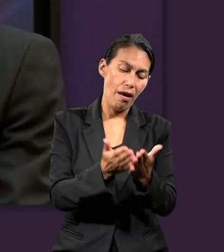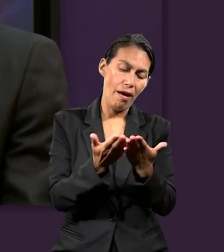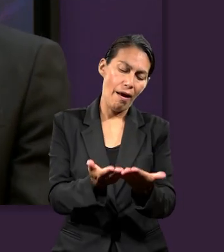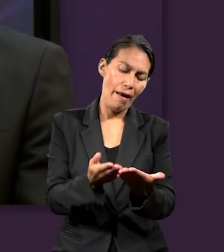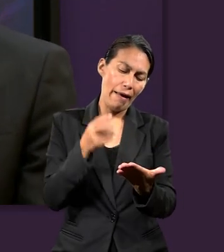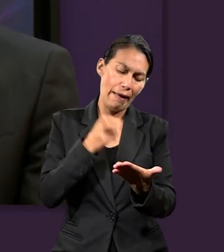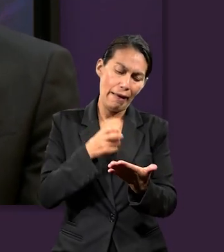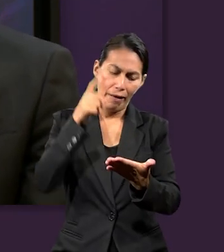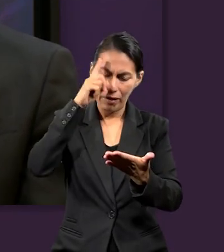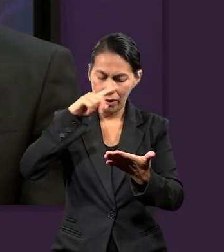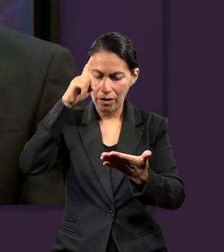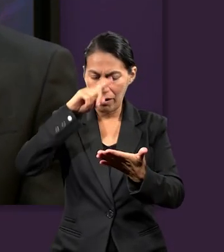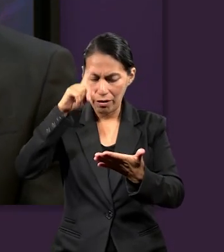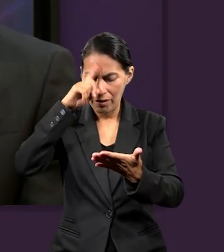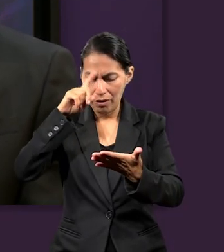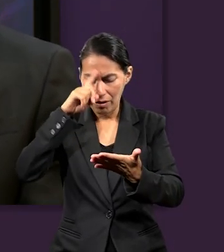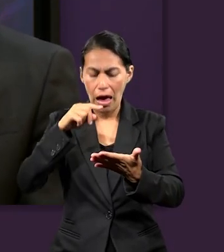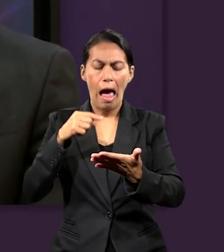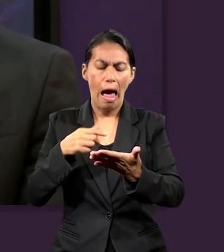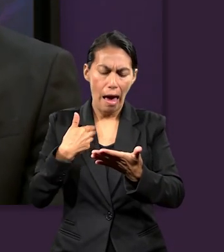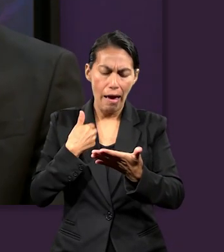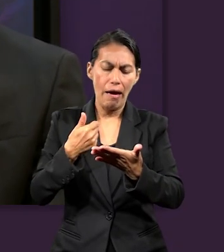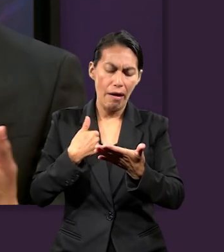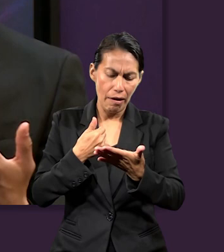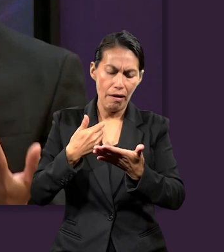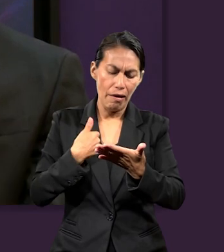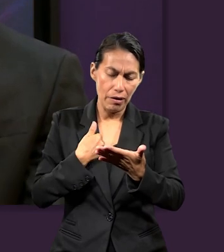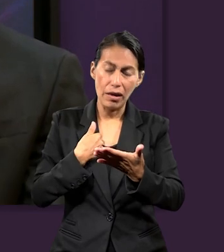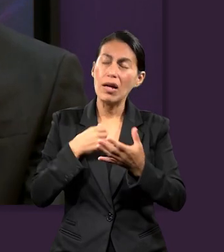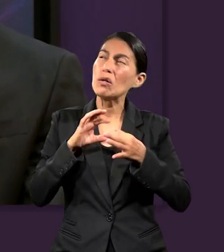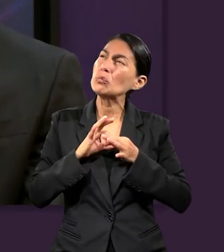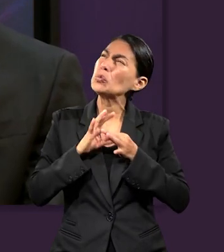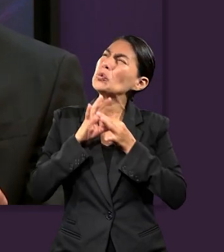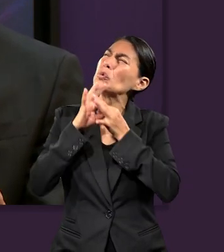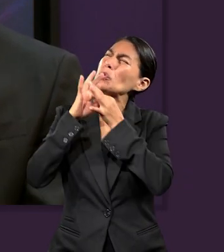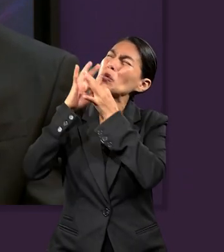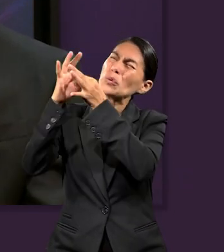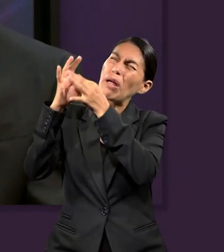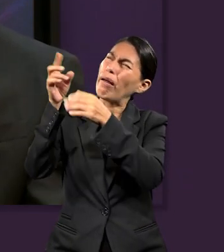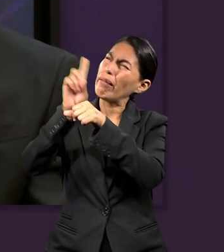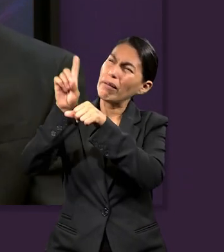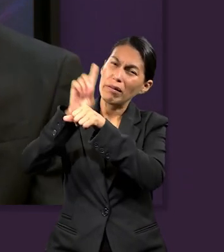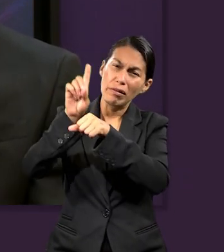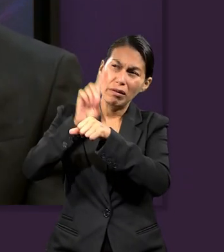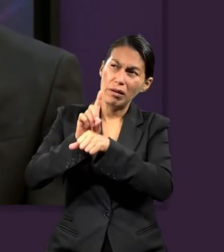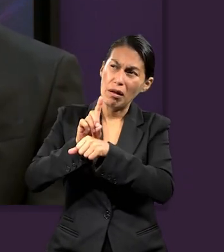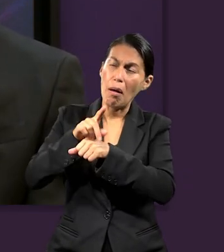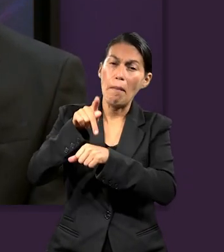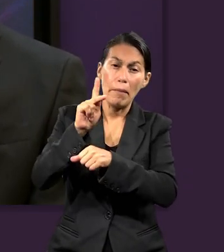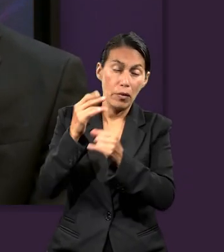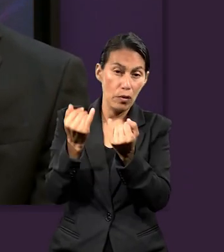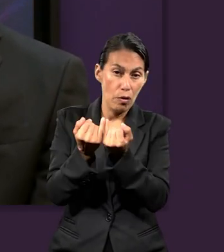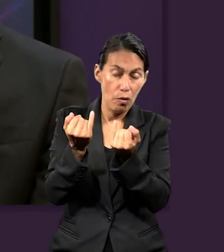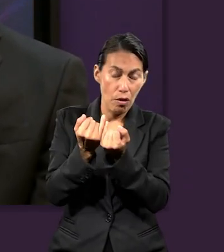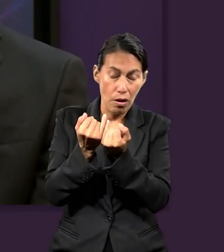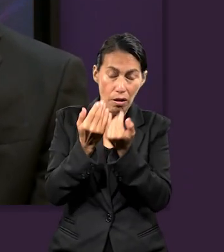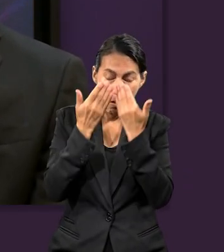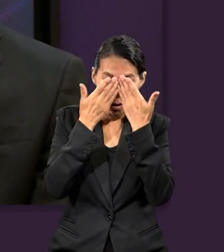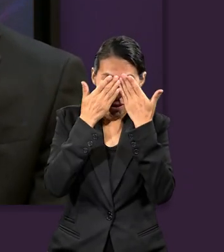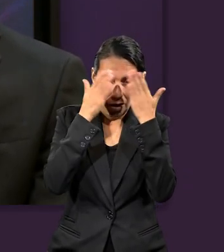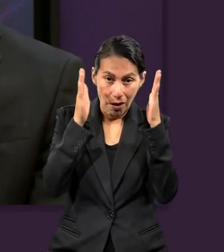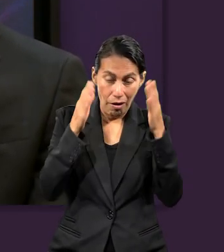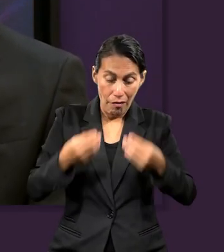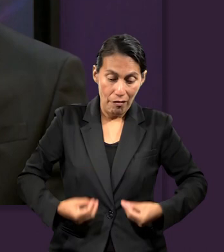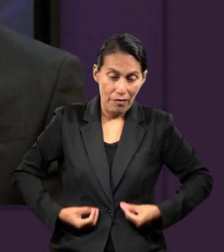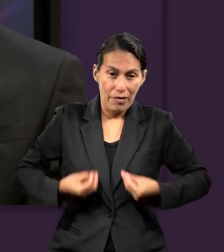que mencionaba para que nosotros podamos no solo llegar a tener un encuentro Salvador con Cristo todos los días sino que podamos tener el